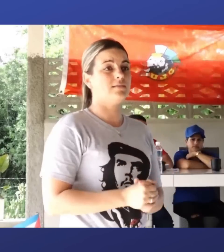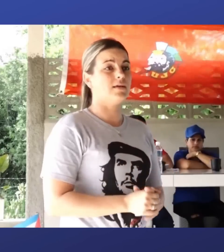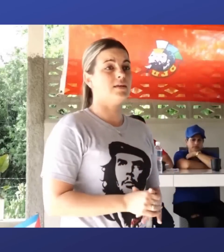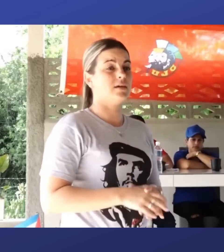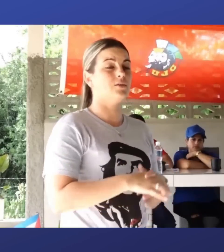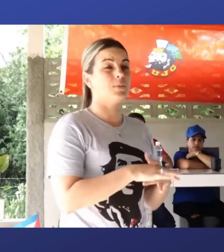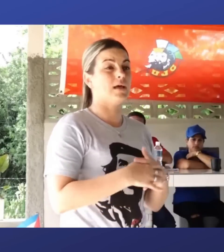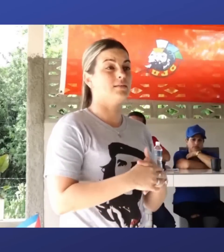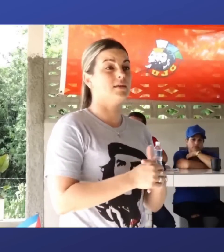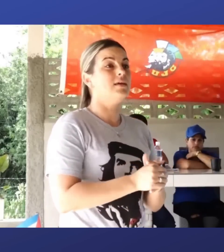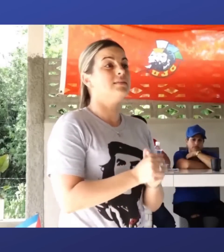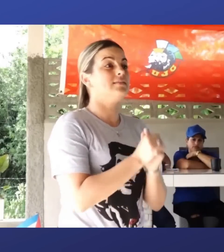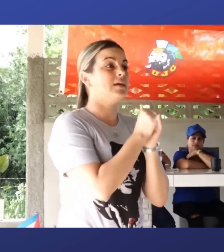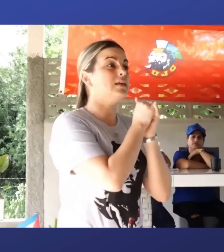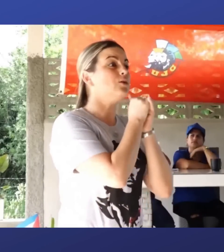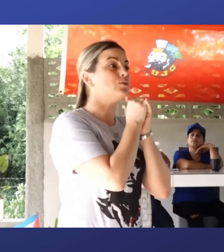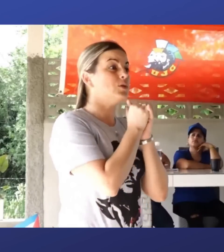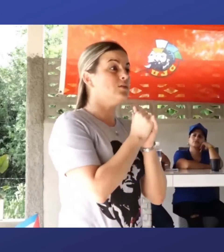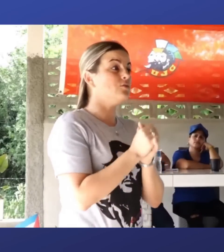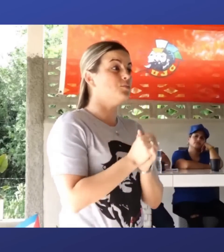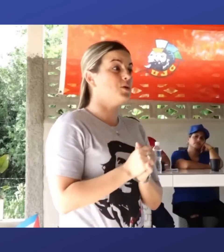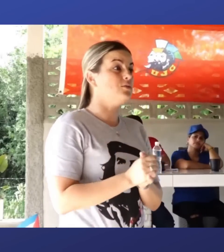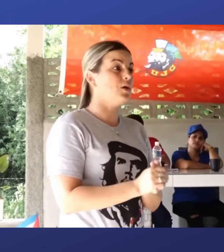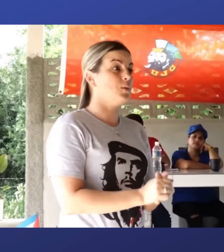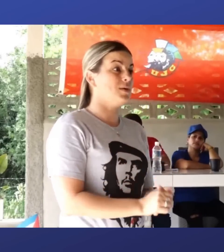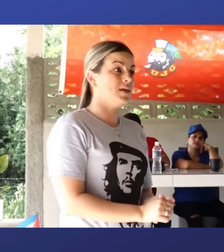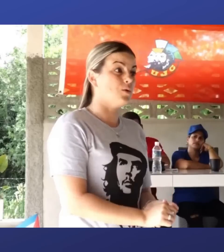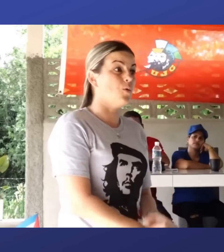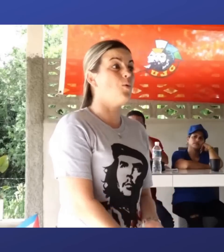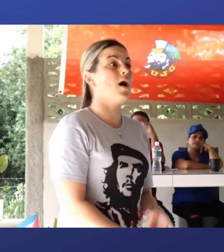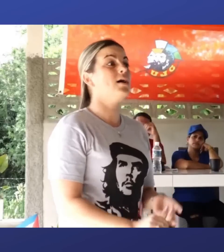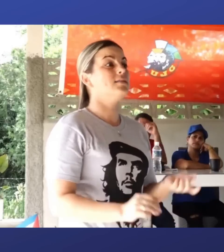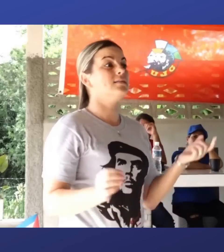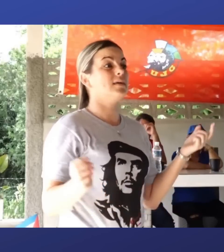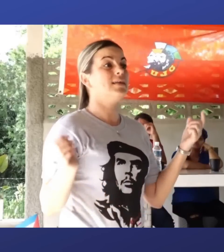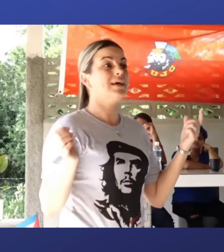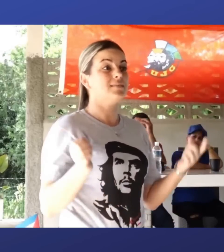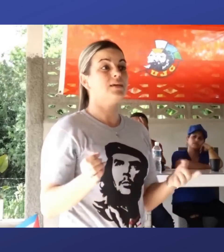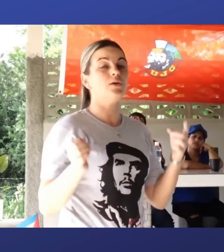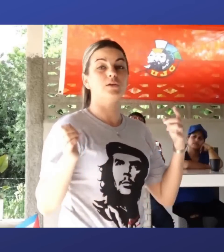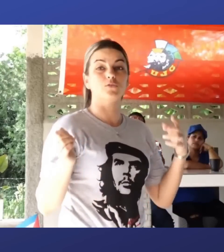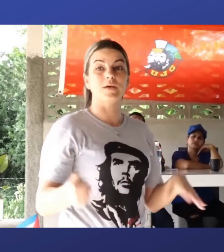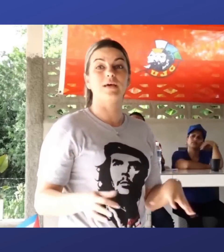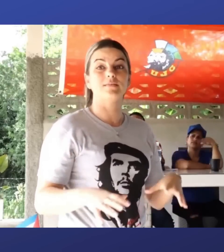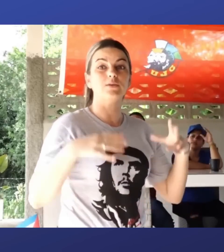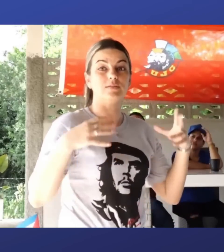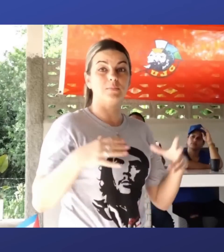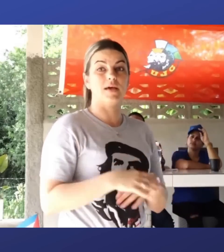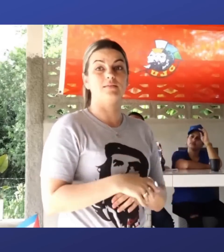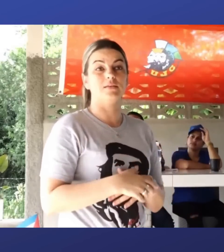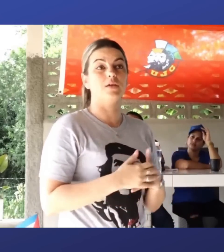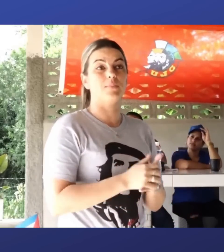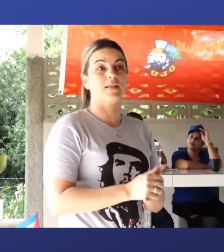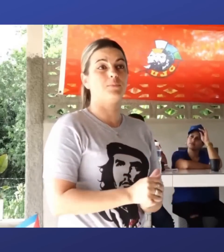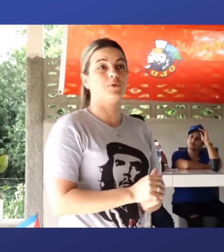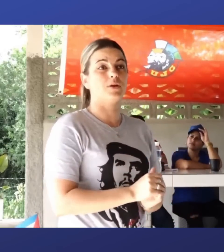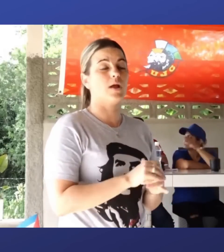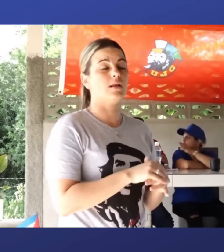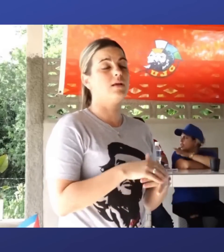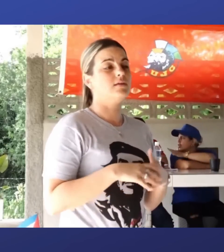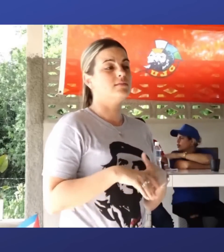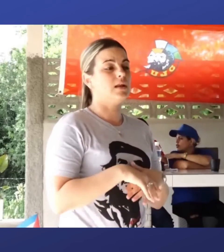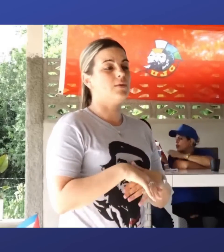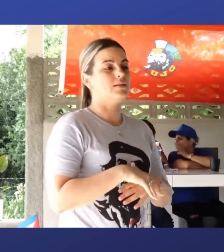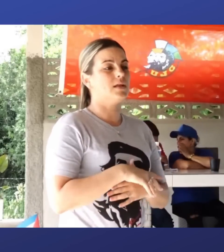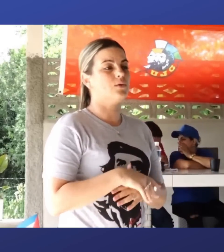esa voluntad de seguir echando palante de seguir construyendo su proyecto de vida en Cuba de seguir de su pedacito ese pedacito de patria